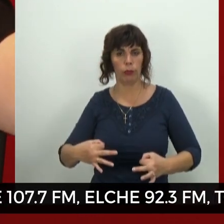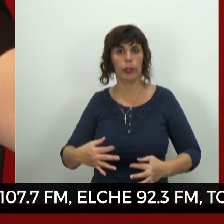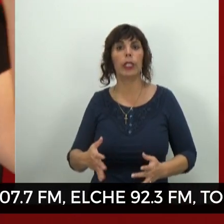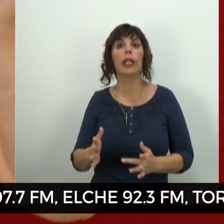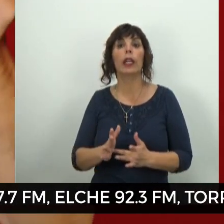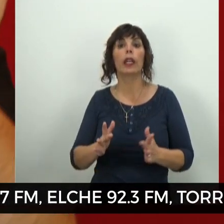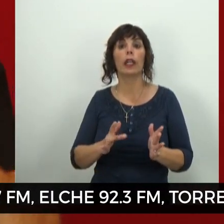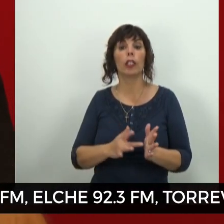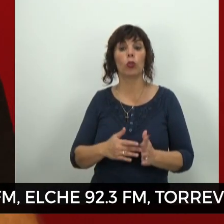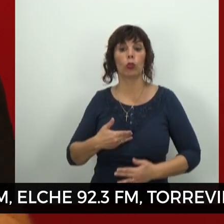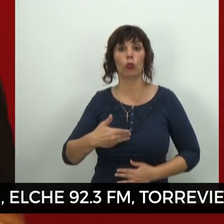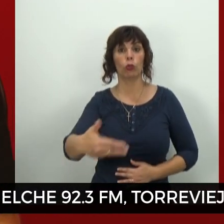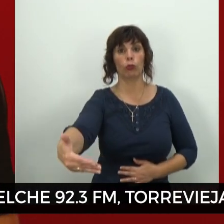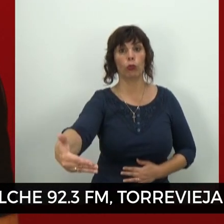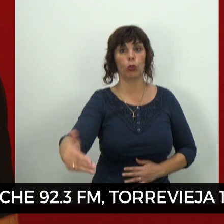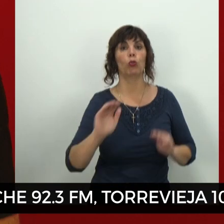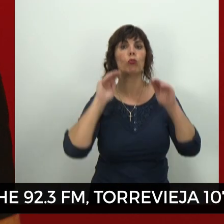Jesucristo regresará.